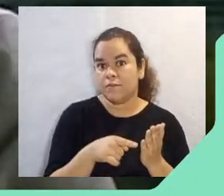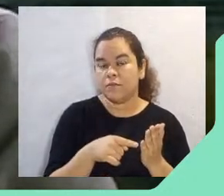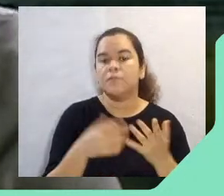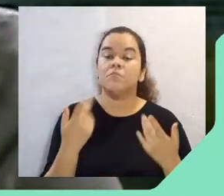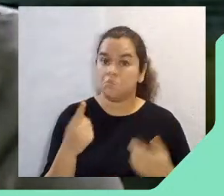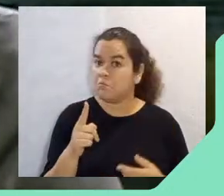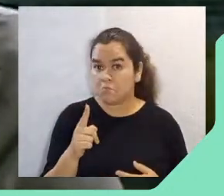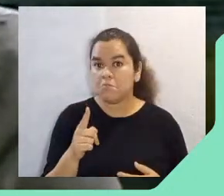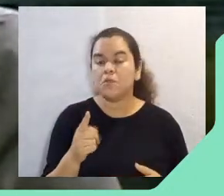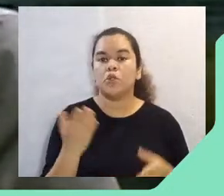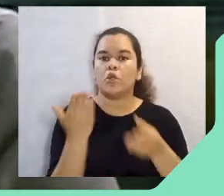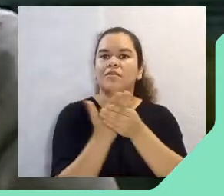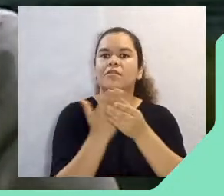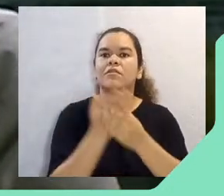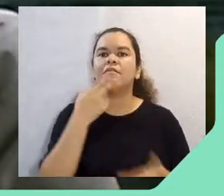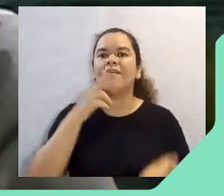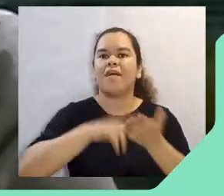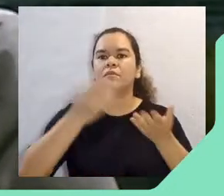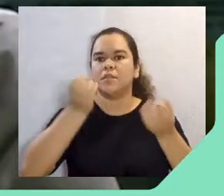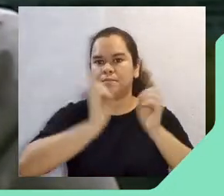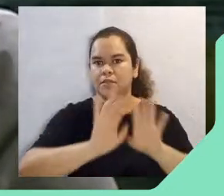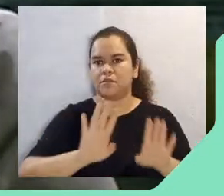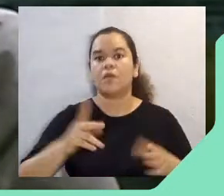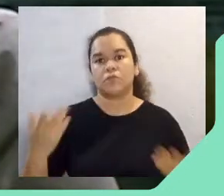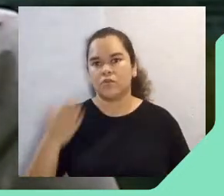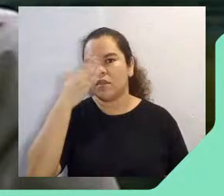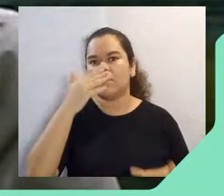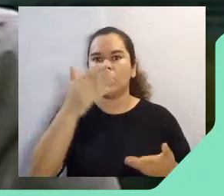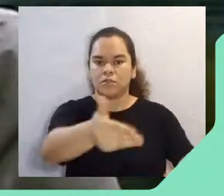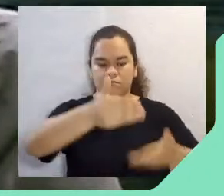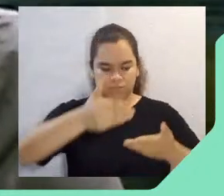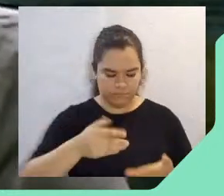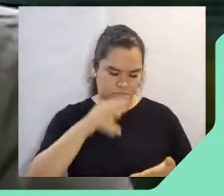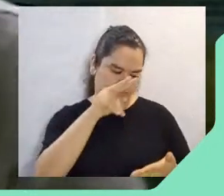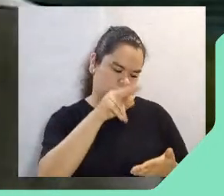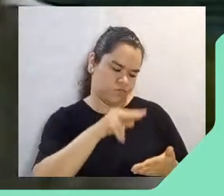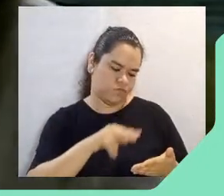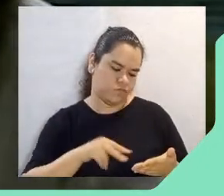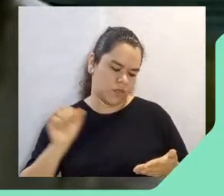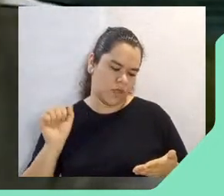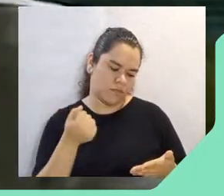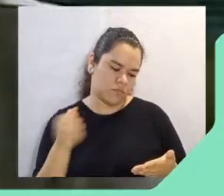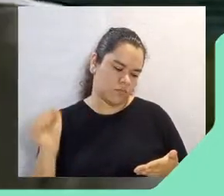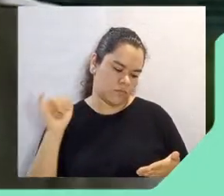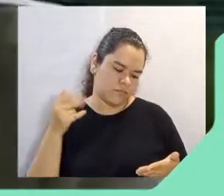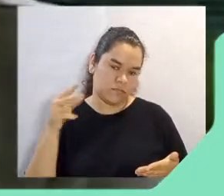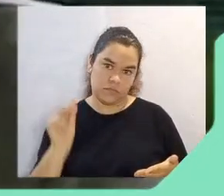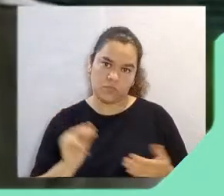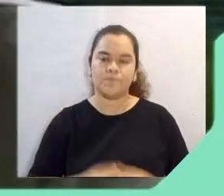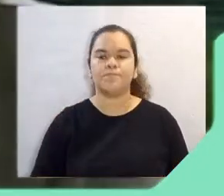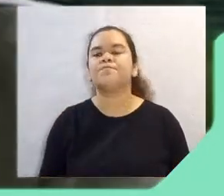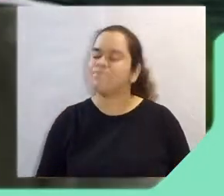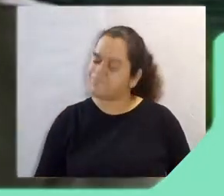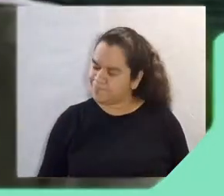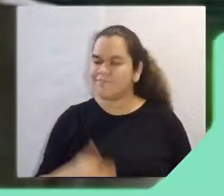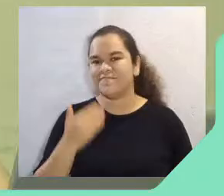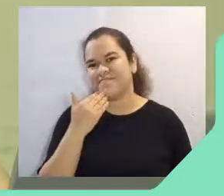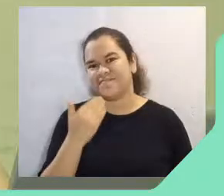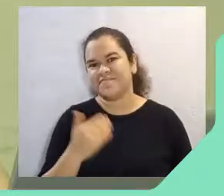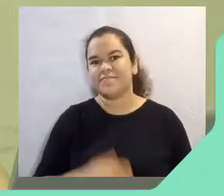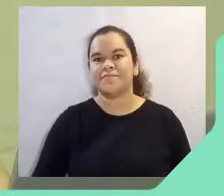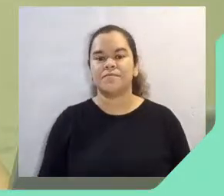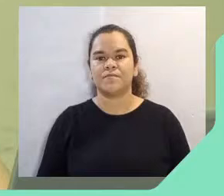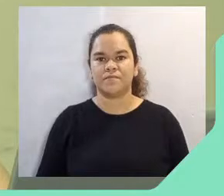necesita iniciar el trámite para que nosotros podamos evaluar qué se le reconoce. Perfecto, muchas gracias, profe. Sí, la consulta